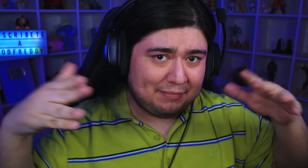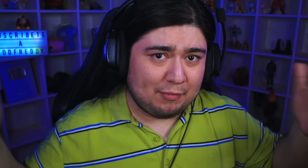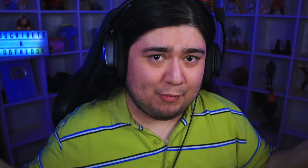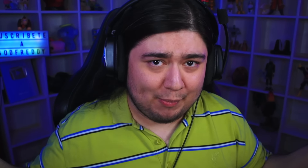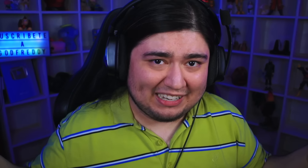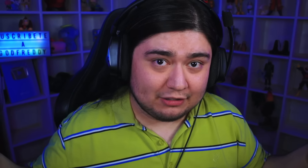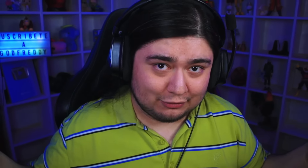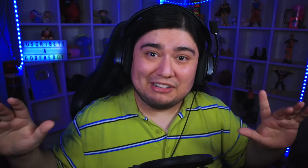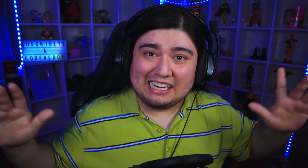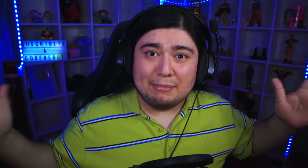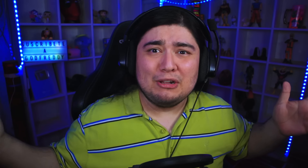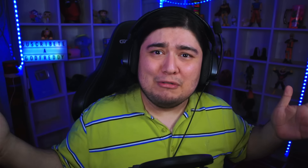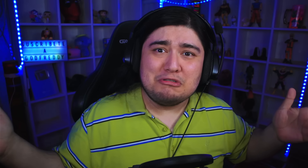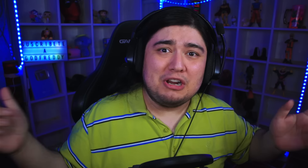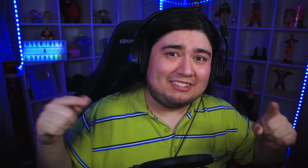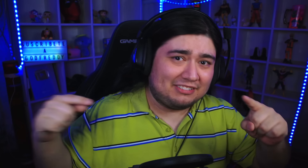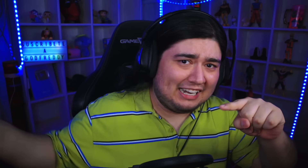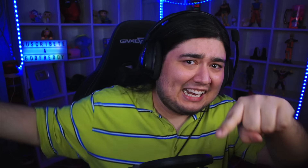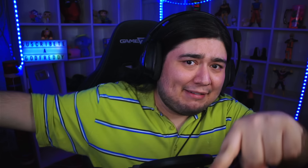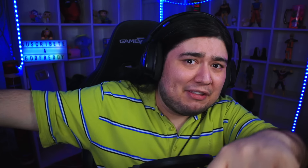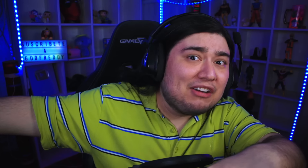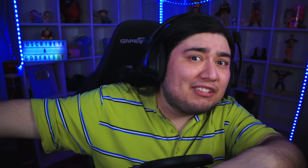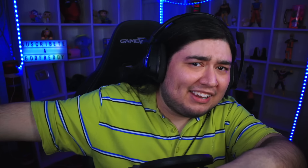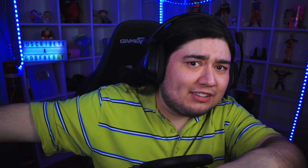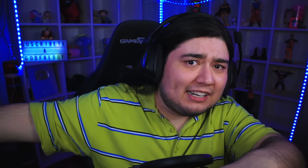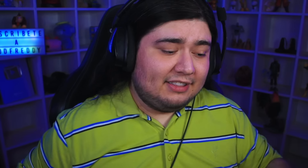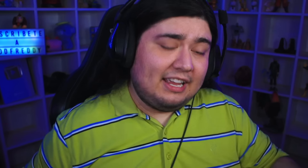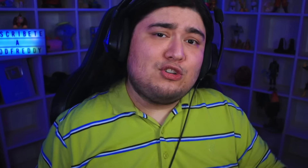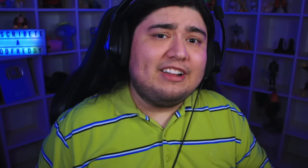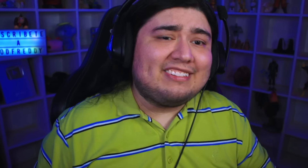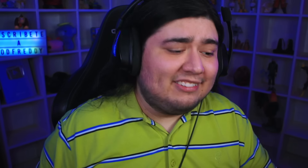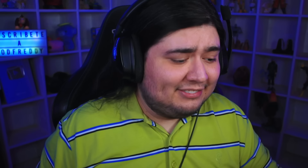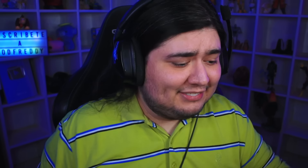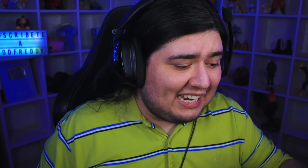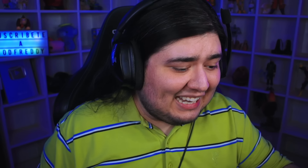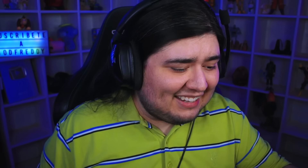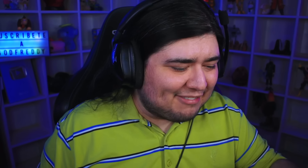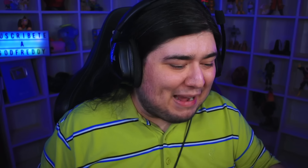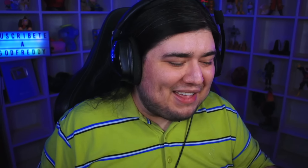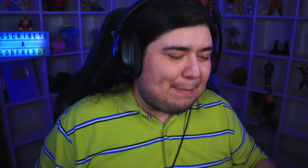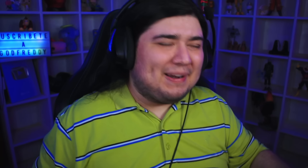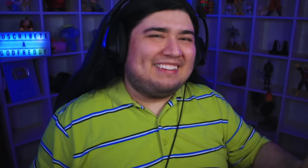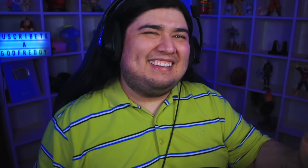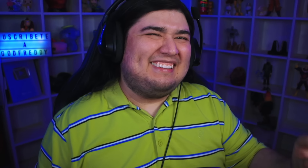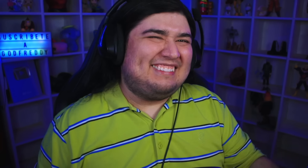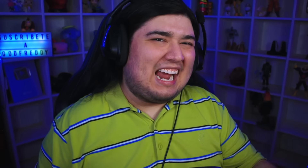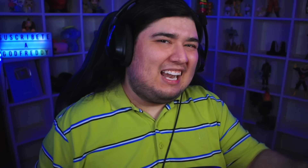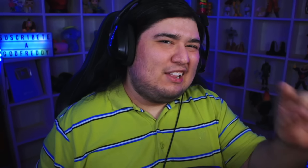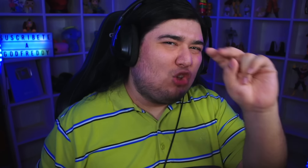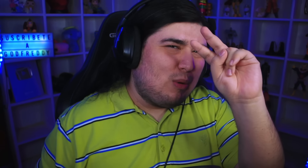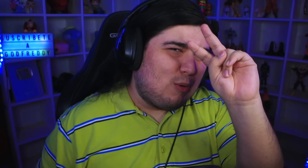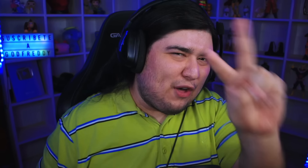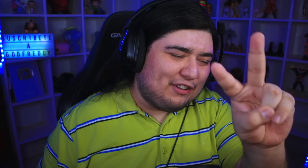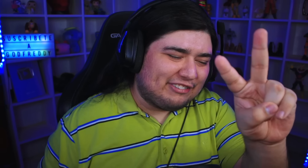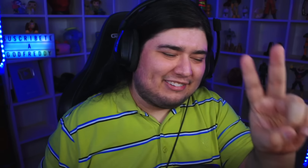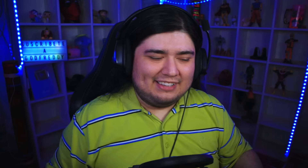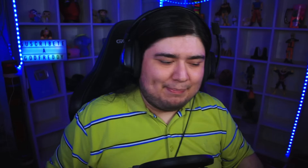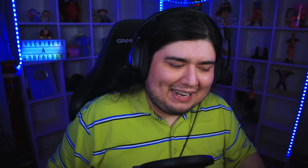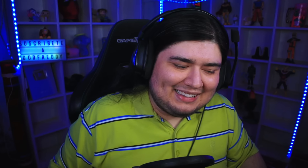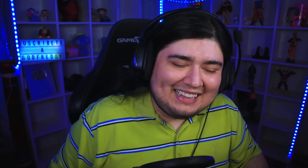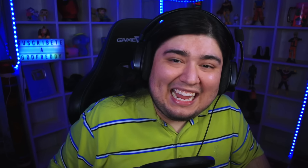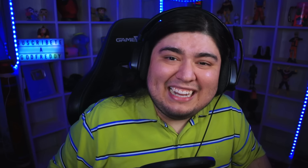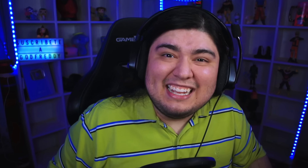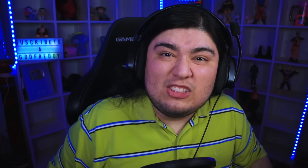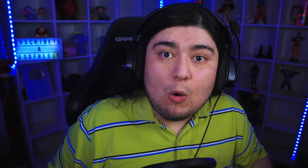es en el mismo momento. No ha cambiado mucho la situación en la que he grabado una cosa y otra. Dicho eso, el desmadre presidencial tomo 2